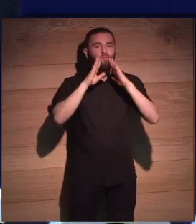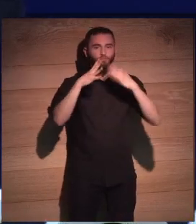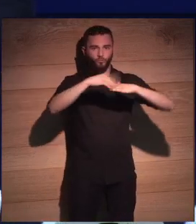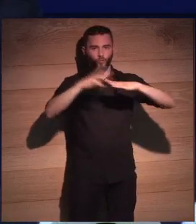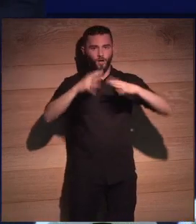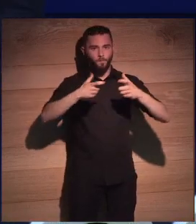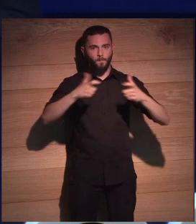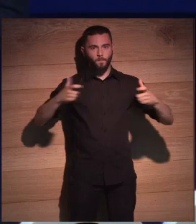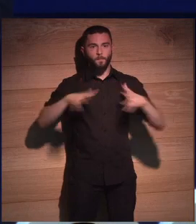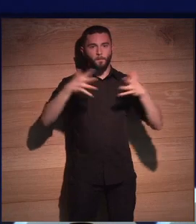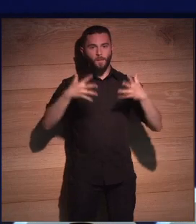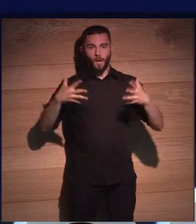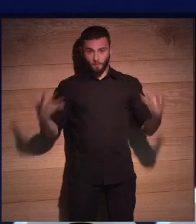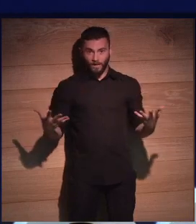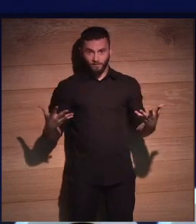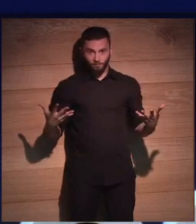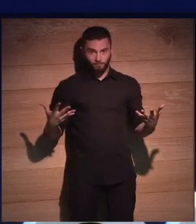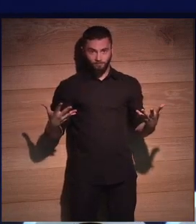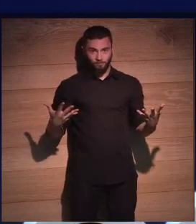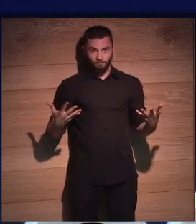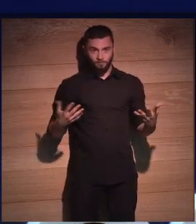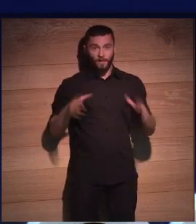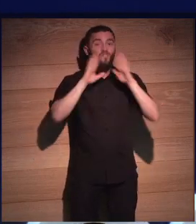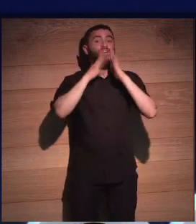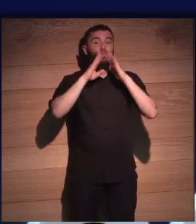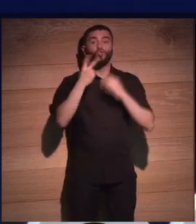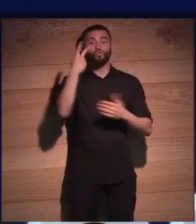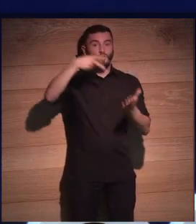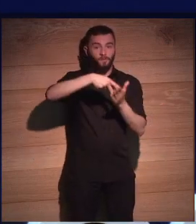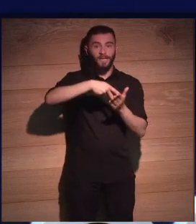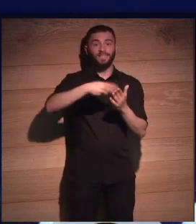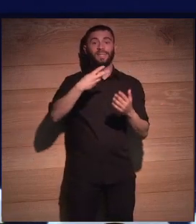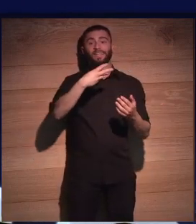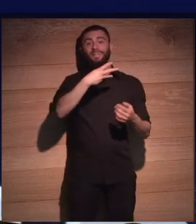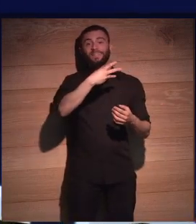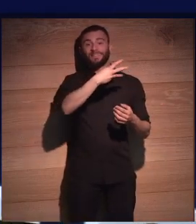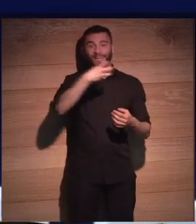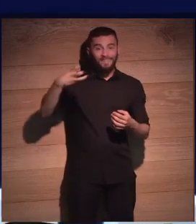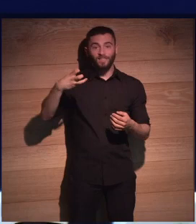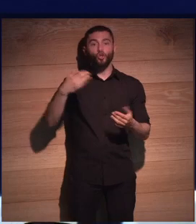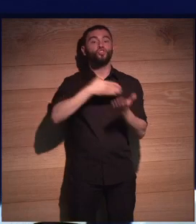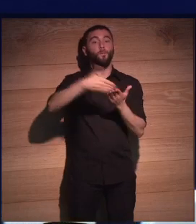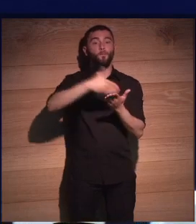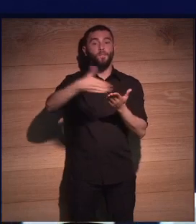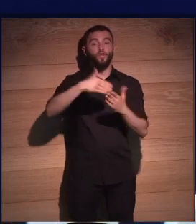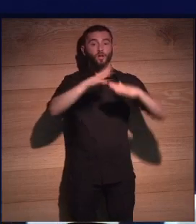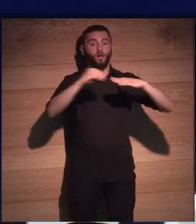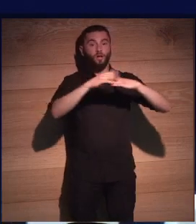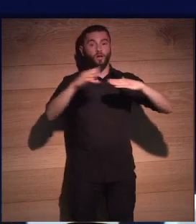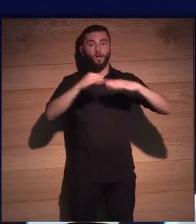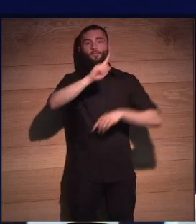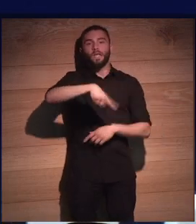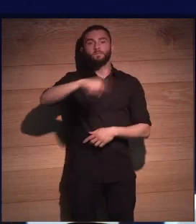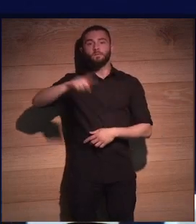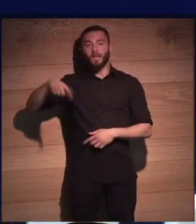usuarios activos. Facebook ha llegado recientemente a más de 2.300 millones de usuarios activos mensualmente. Y no